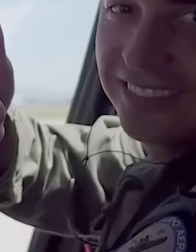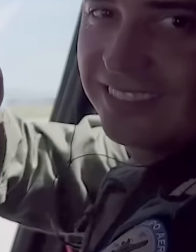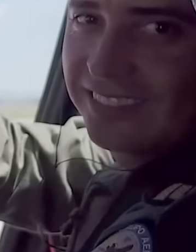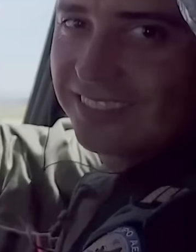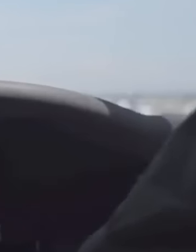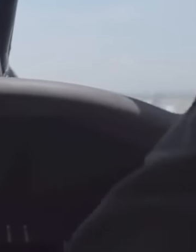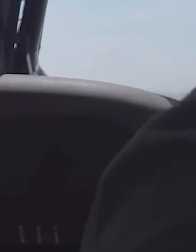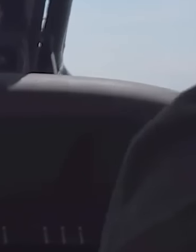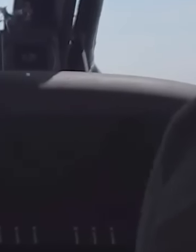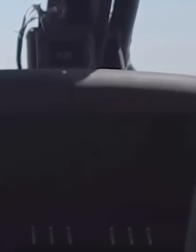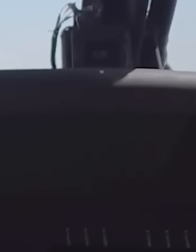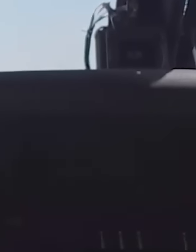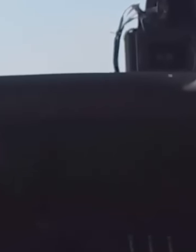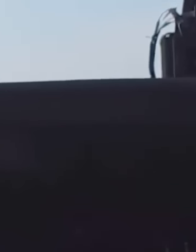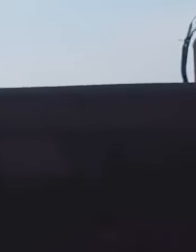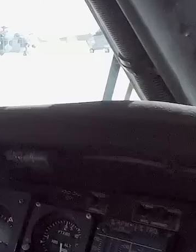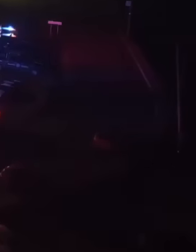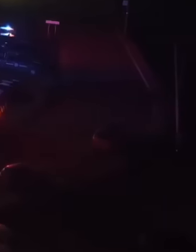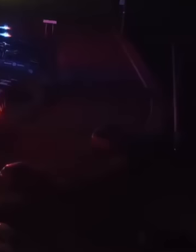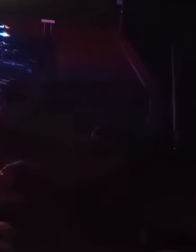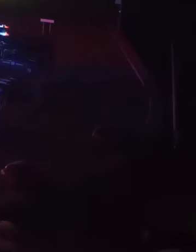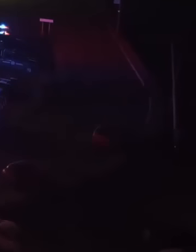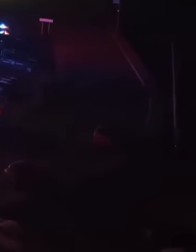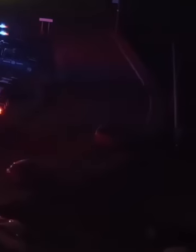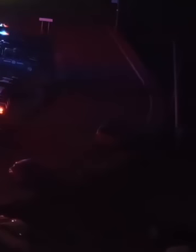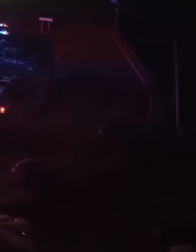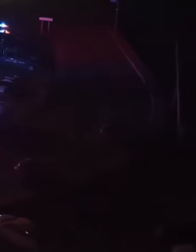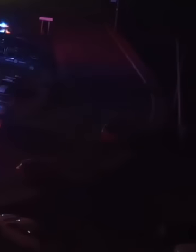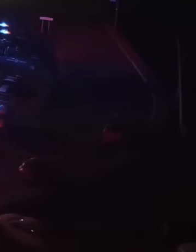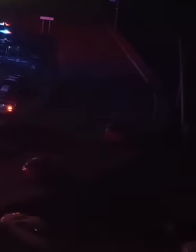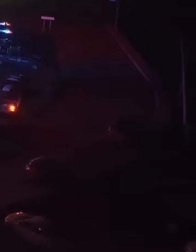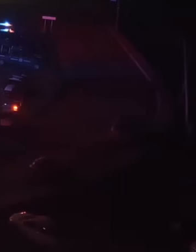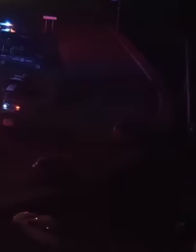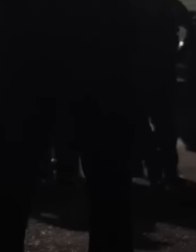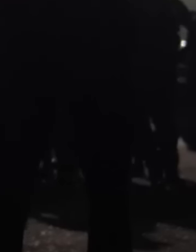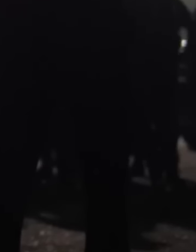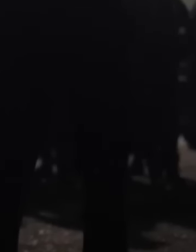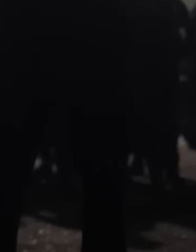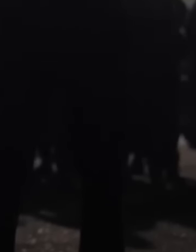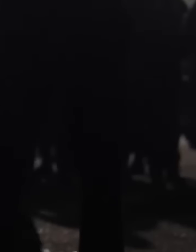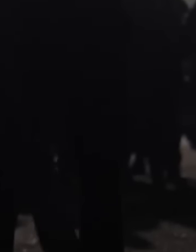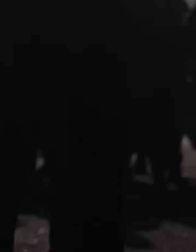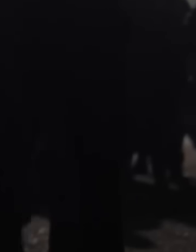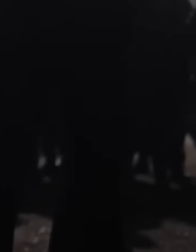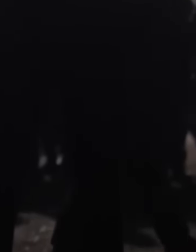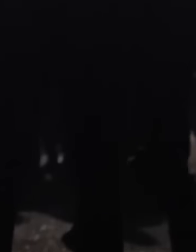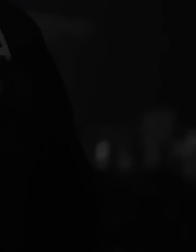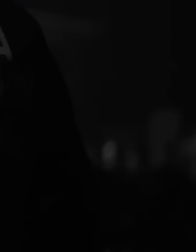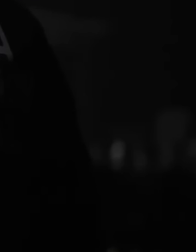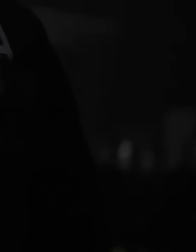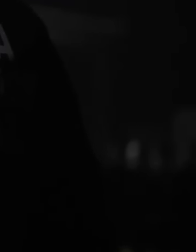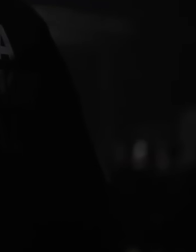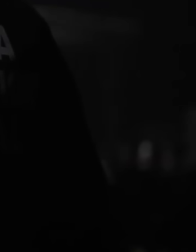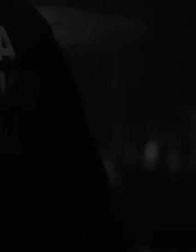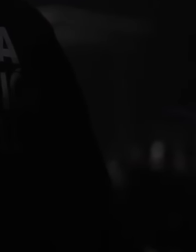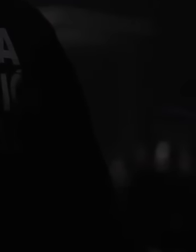organizado sin titubeos. No buscan el aplauso fácil, buscan la tranquilidad de la gente. Esta es la estrategia que